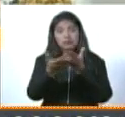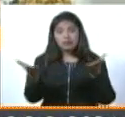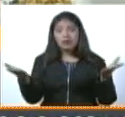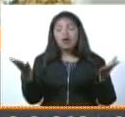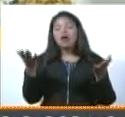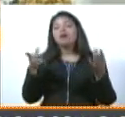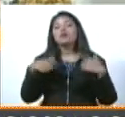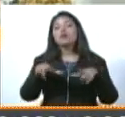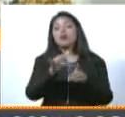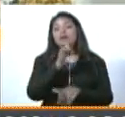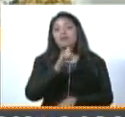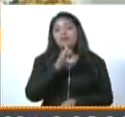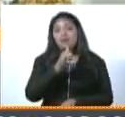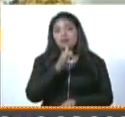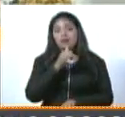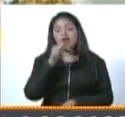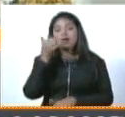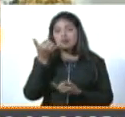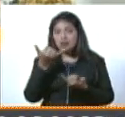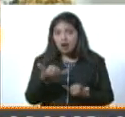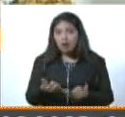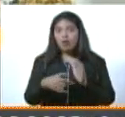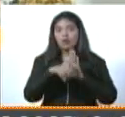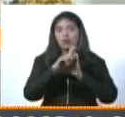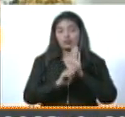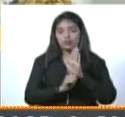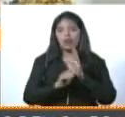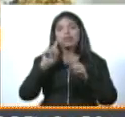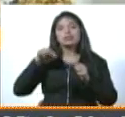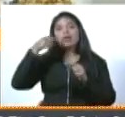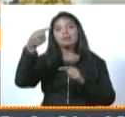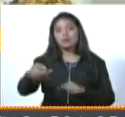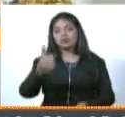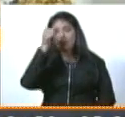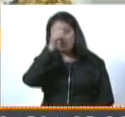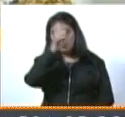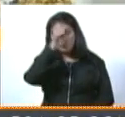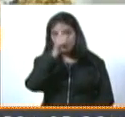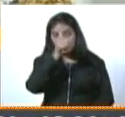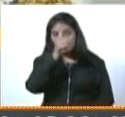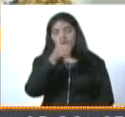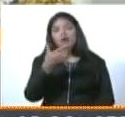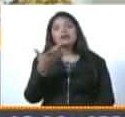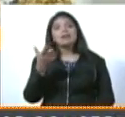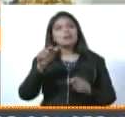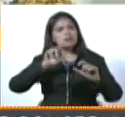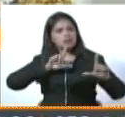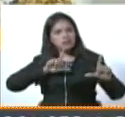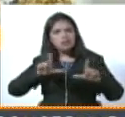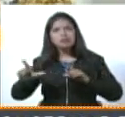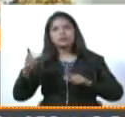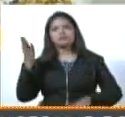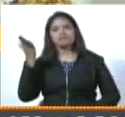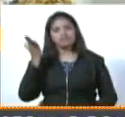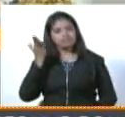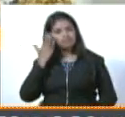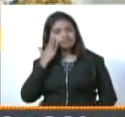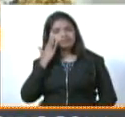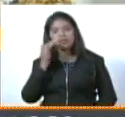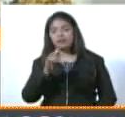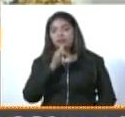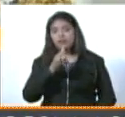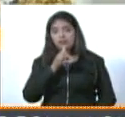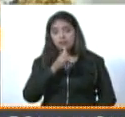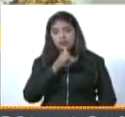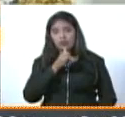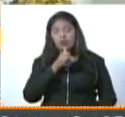ferias electorales y en esta feria constitucional del próximo domingo, que se vayan preparados, conociendo la oferta